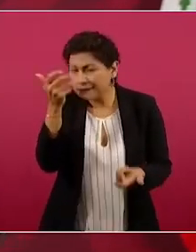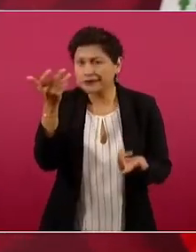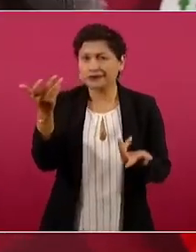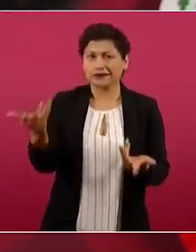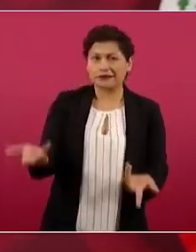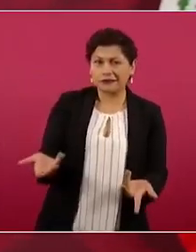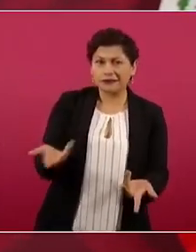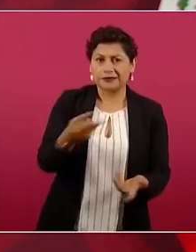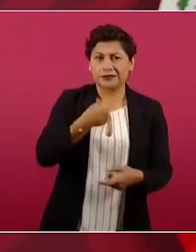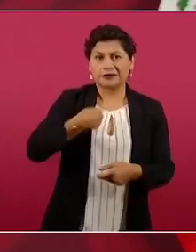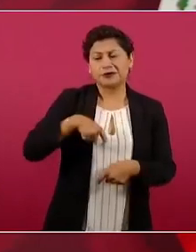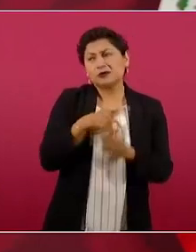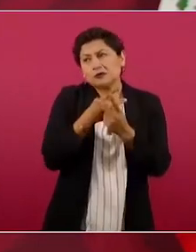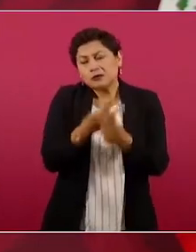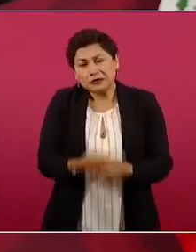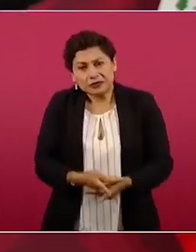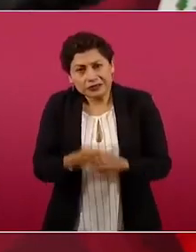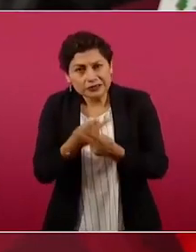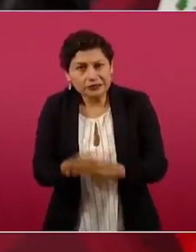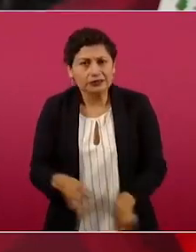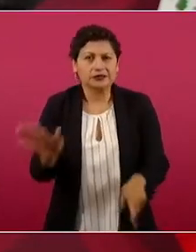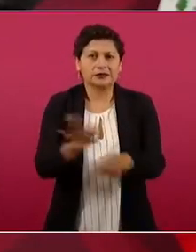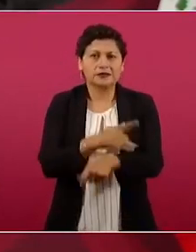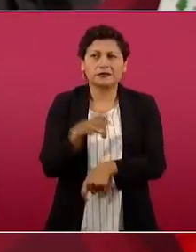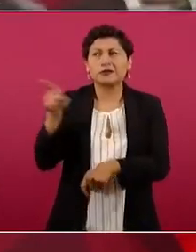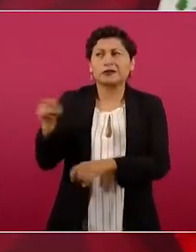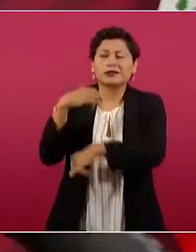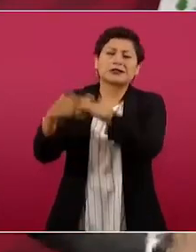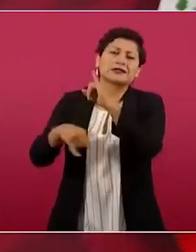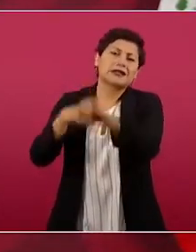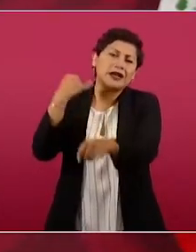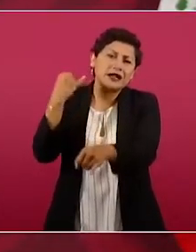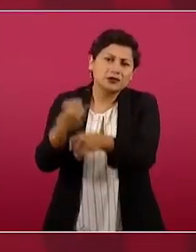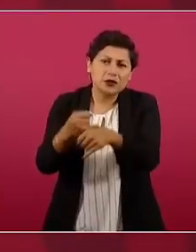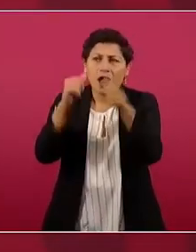tolerantes, porque se trata de un organismo internacional. Sí,